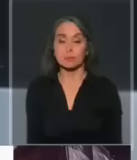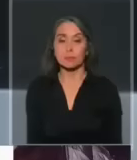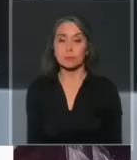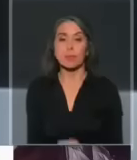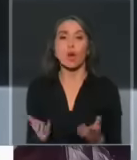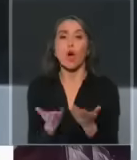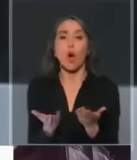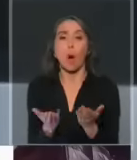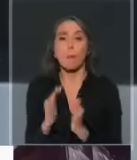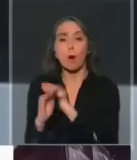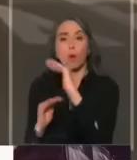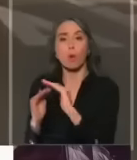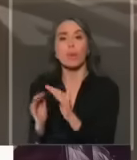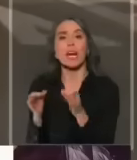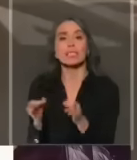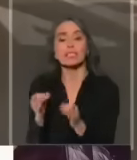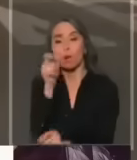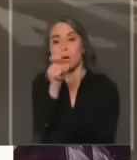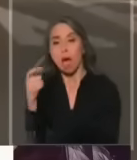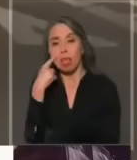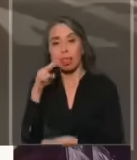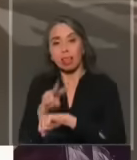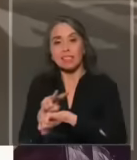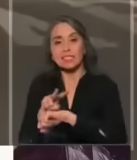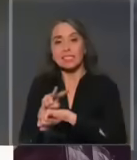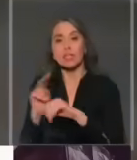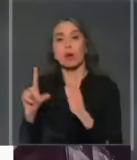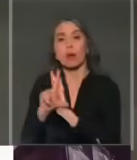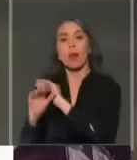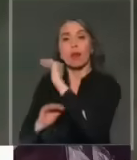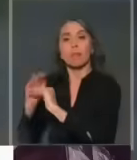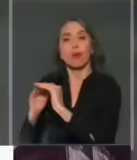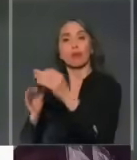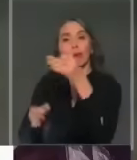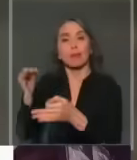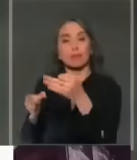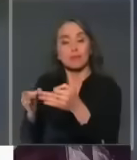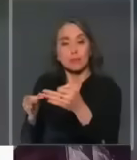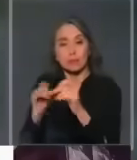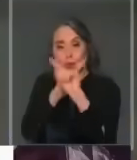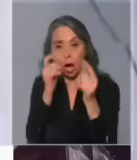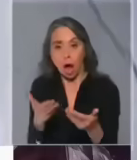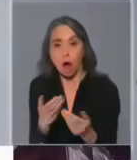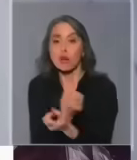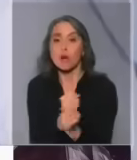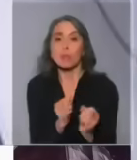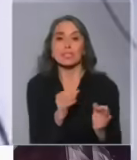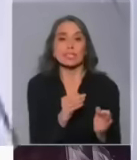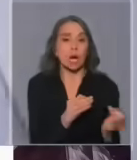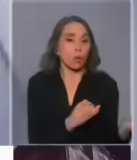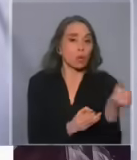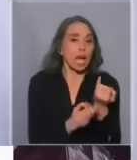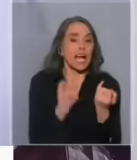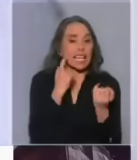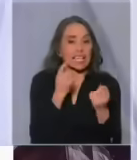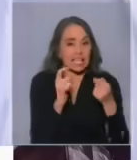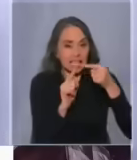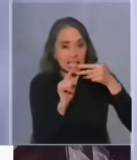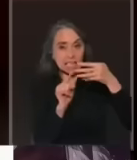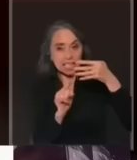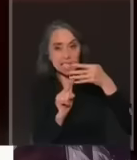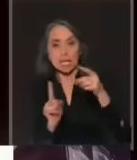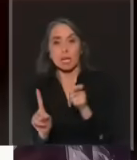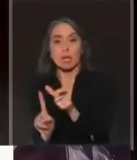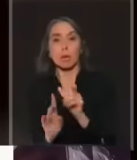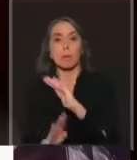¿Cómo se está resguardando la seguridad de los testigos protegidos en la actualidad? Por razones de seguridad no fue posible conocer las medidas que se implementaron